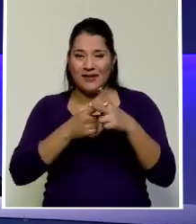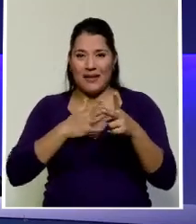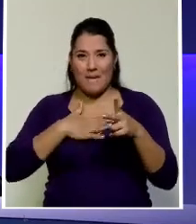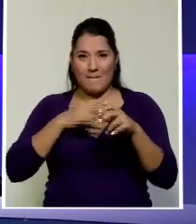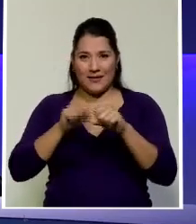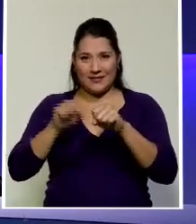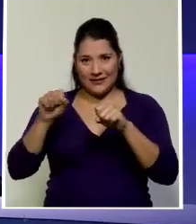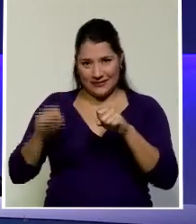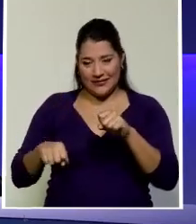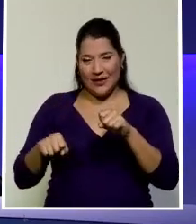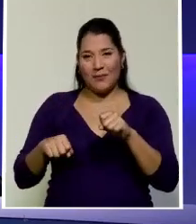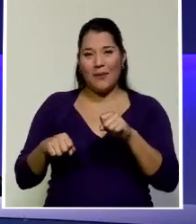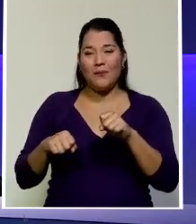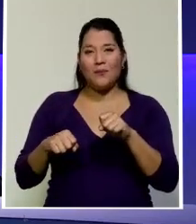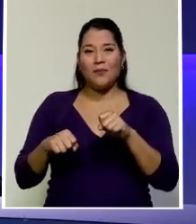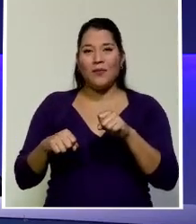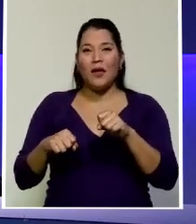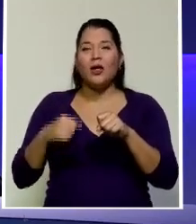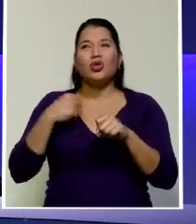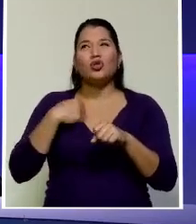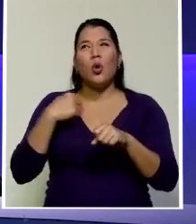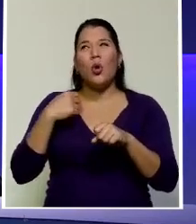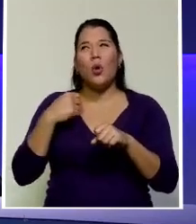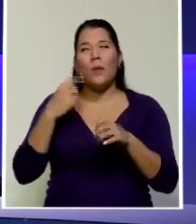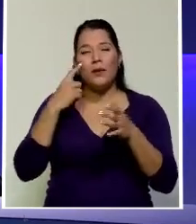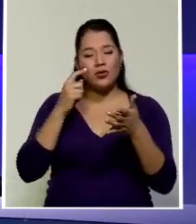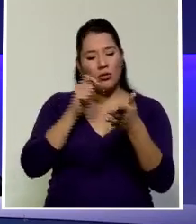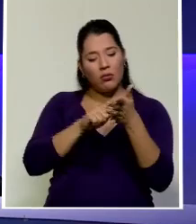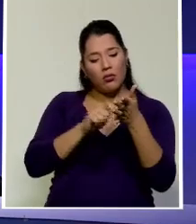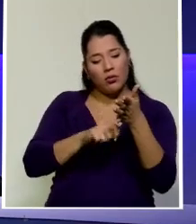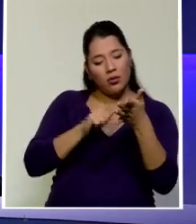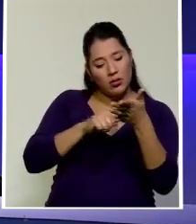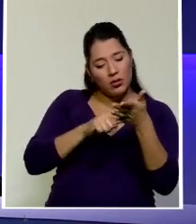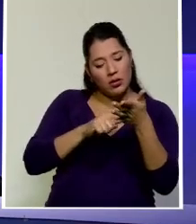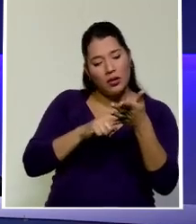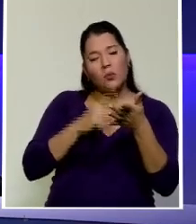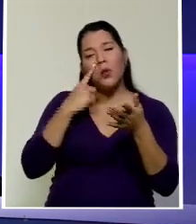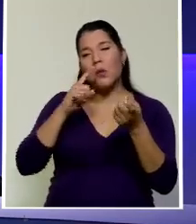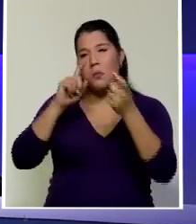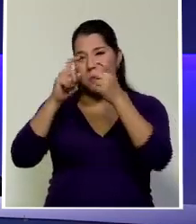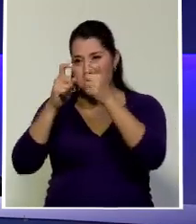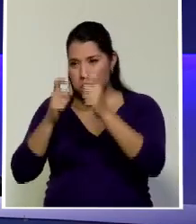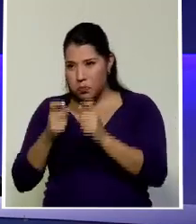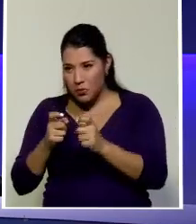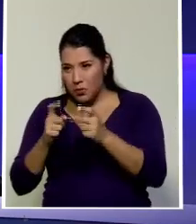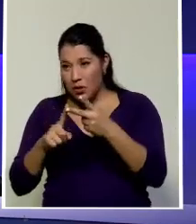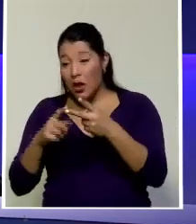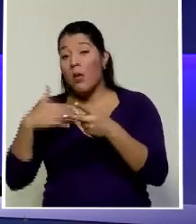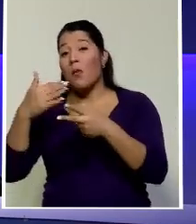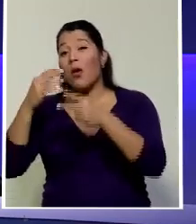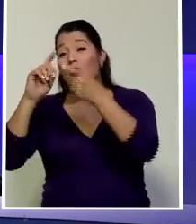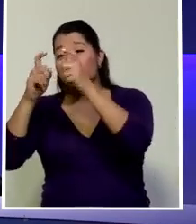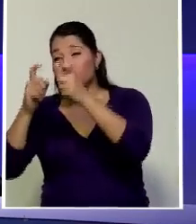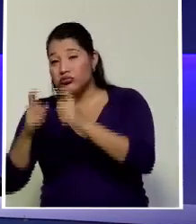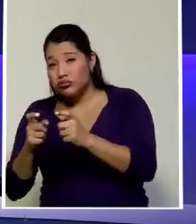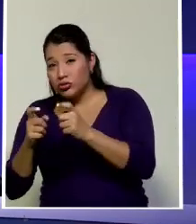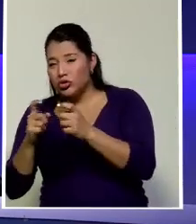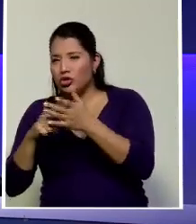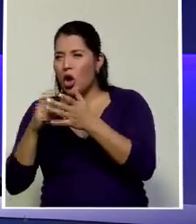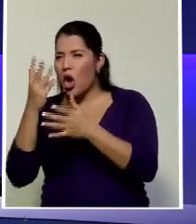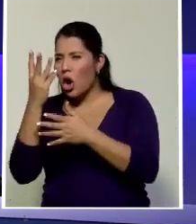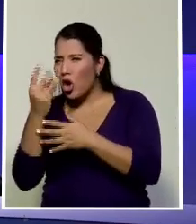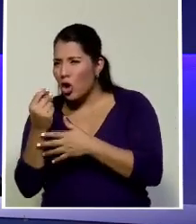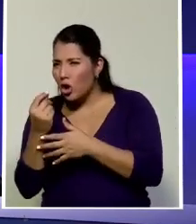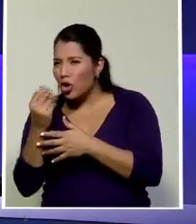en tanto tiempo revisar ese borrador para llegar a un primer manuscrito y luego llegar a un segundo manuscrito contando las palabras, así